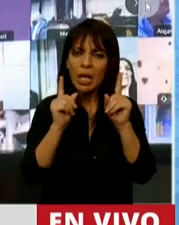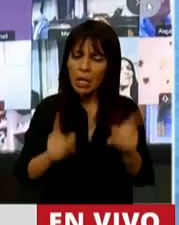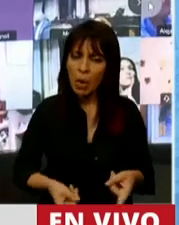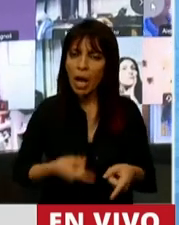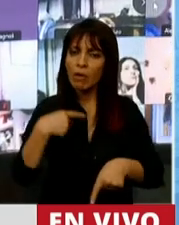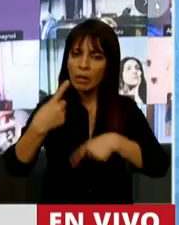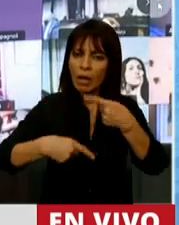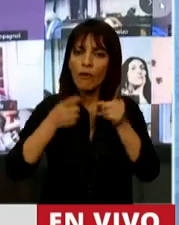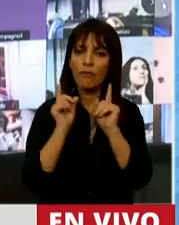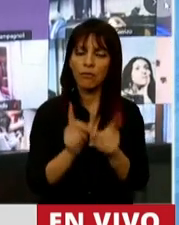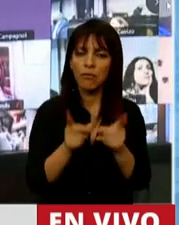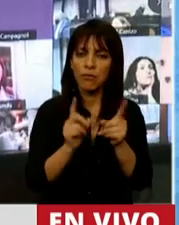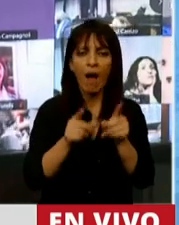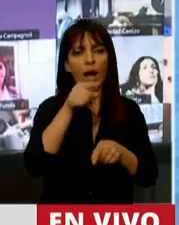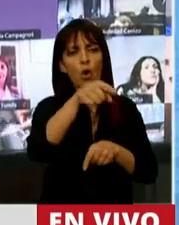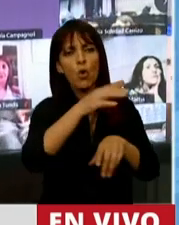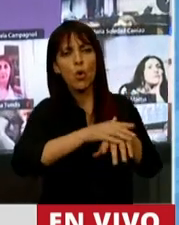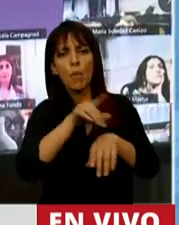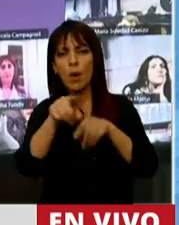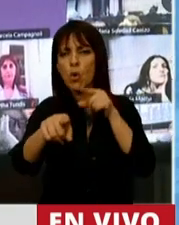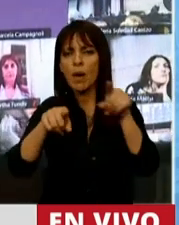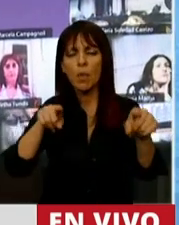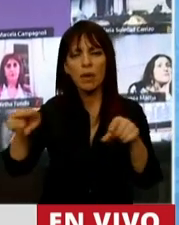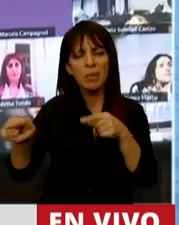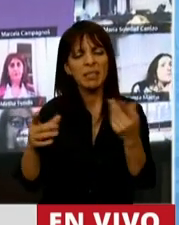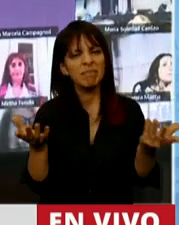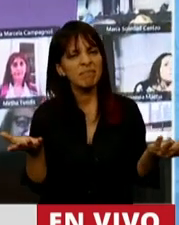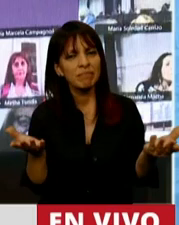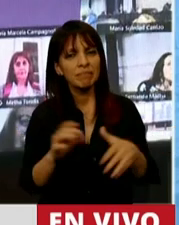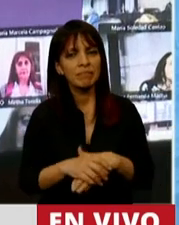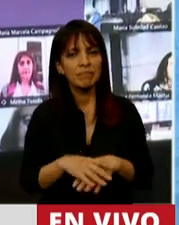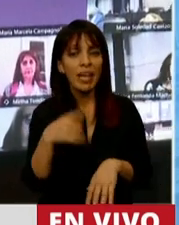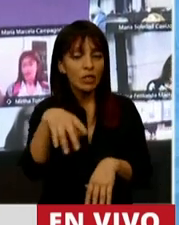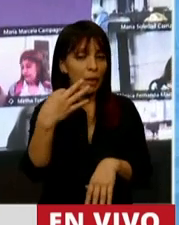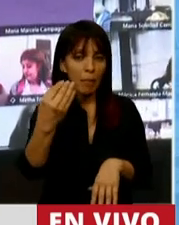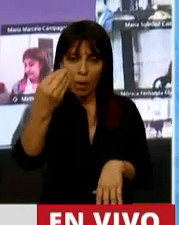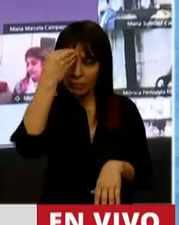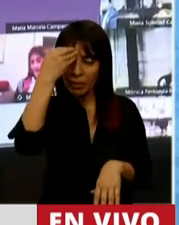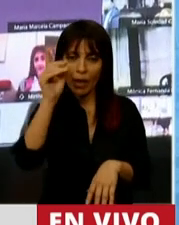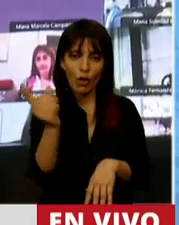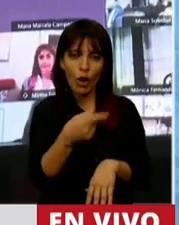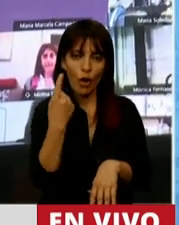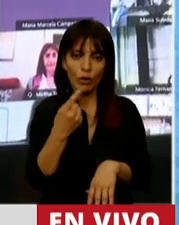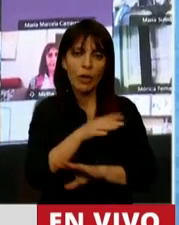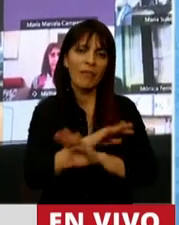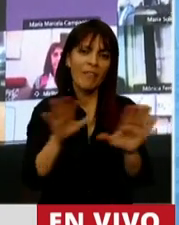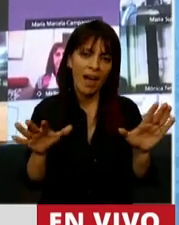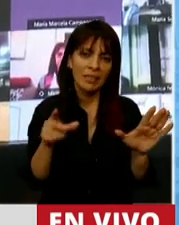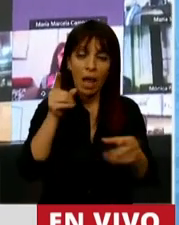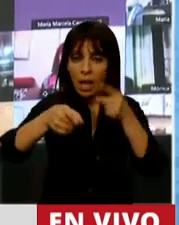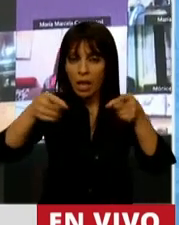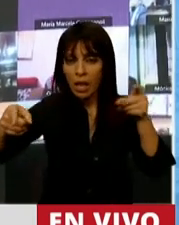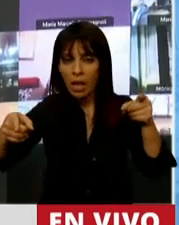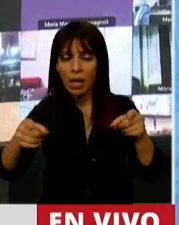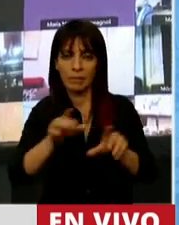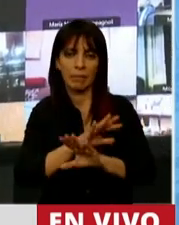Y también esto nos tiene que entrar a todos, presidente. Antes de seguir echando culpas, la